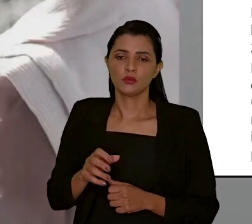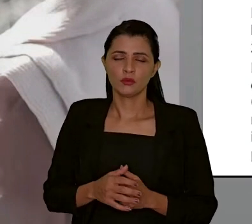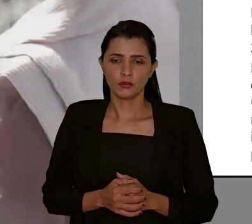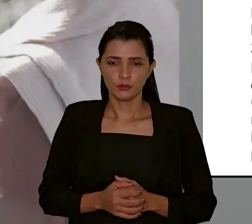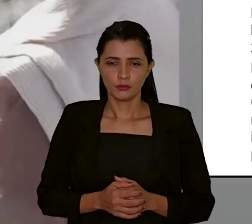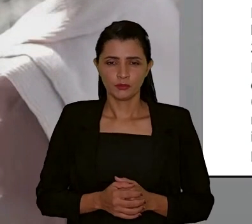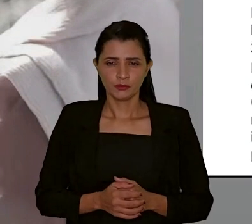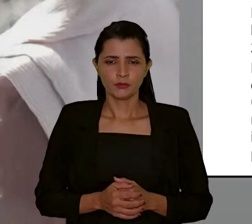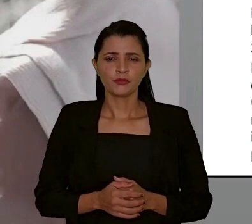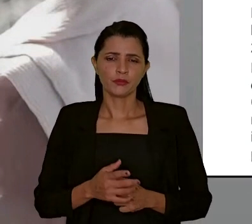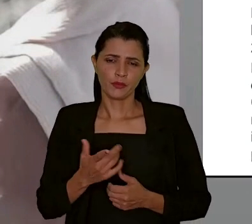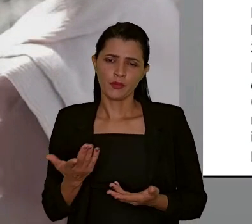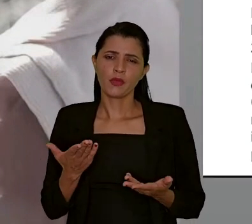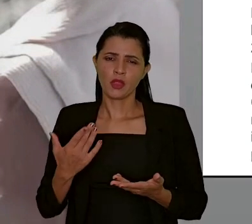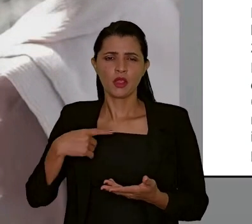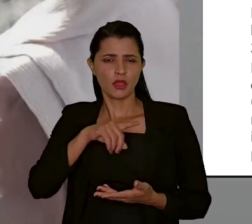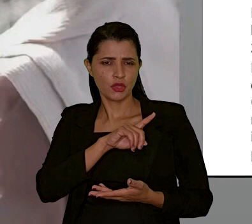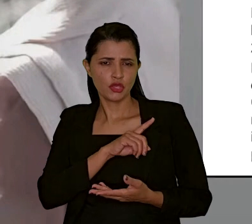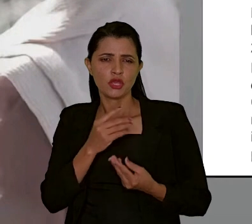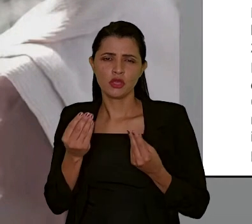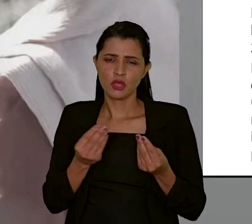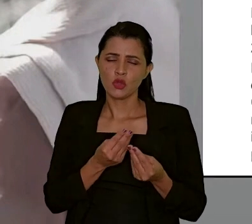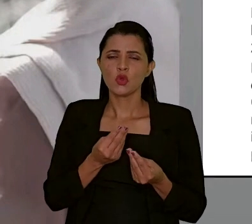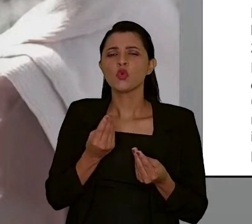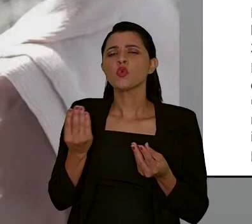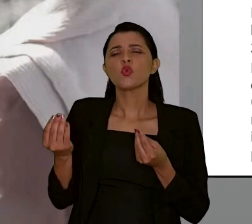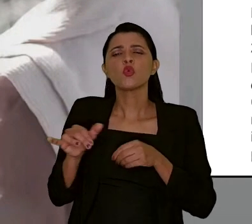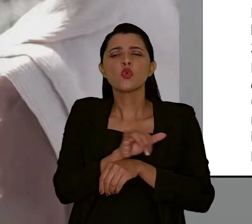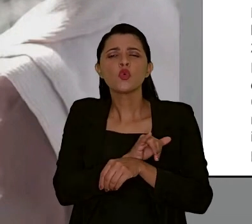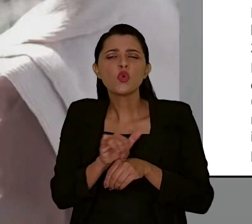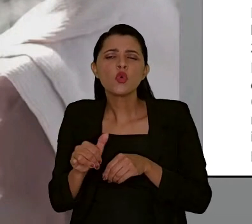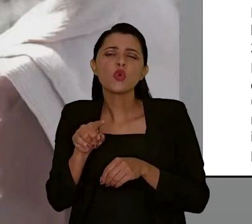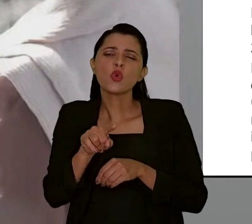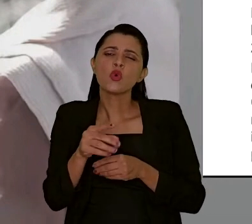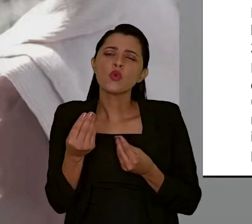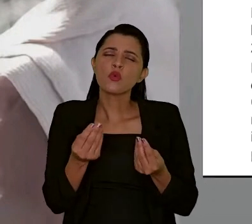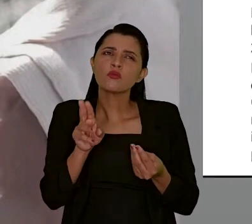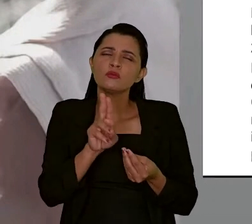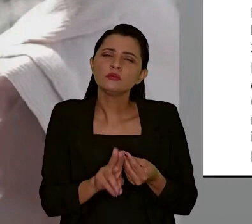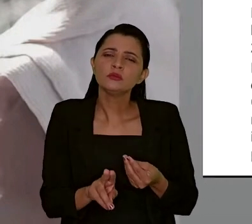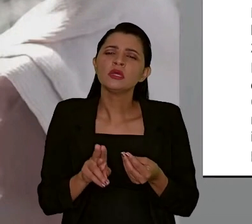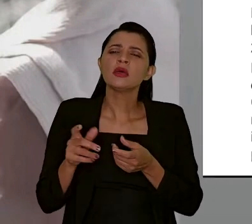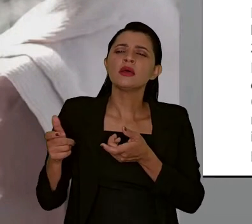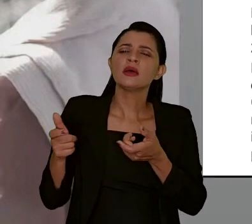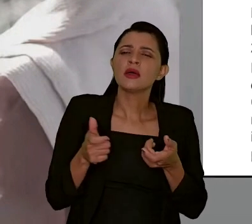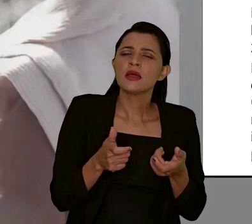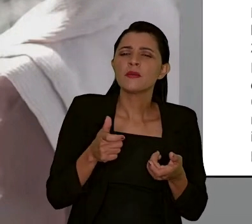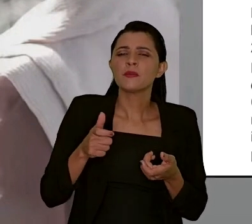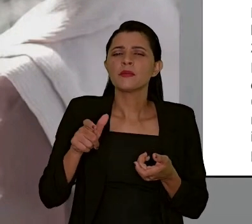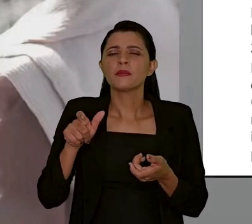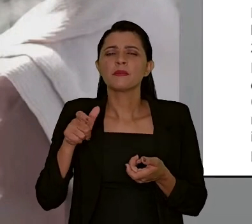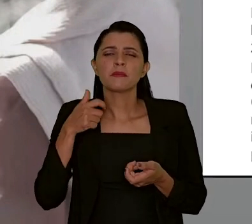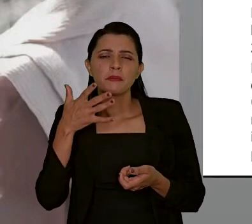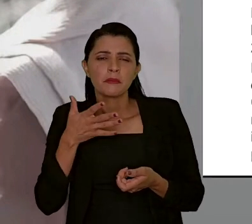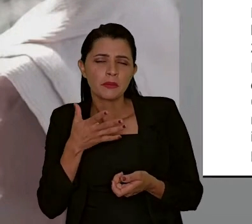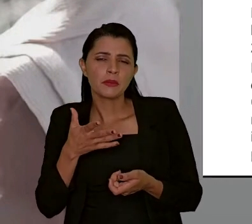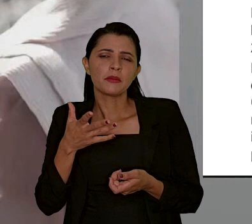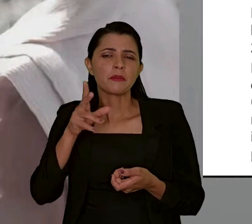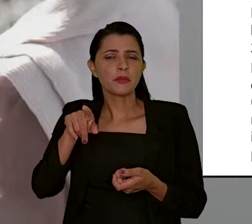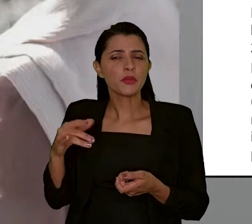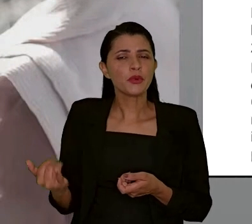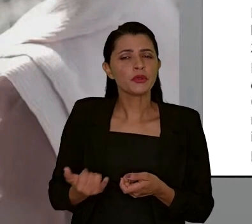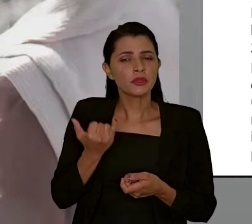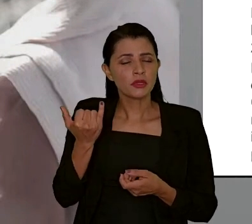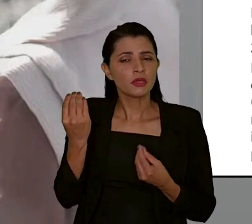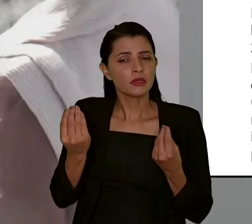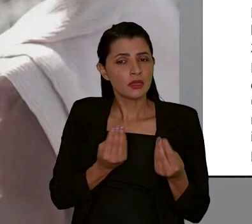25.358. Nos falta ratificar el convenio del 96, del cual tanto se ha hablado y tan importante